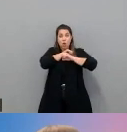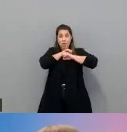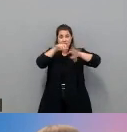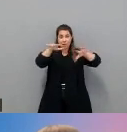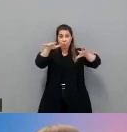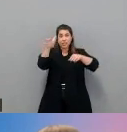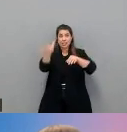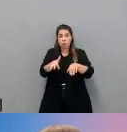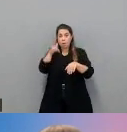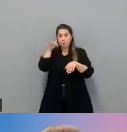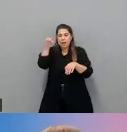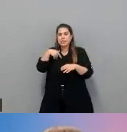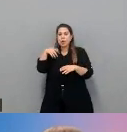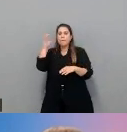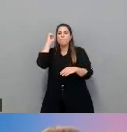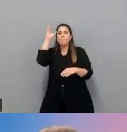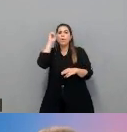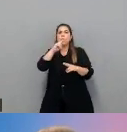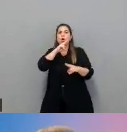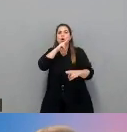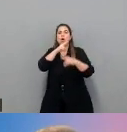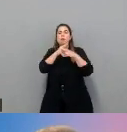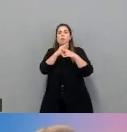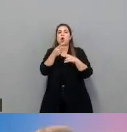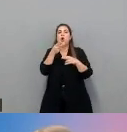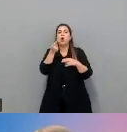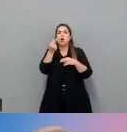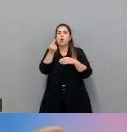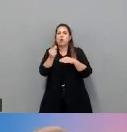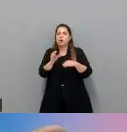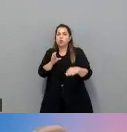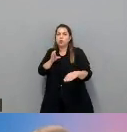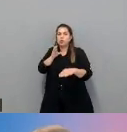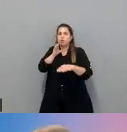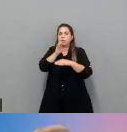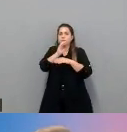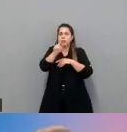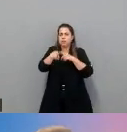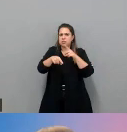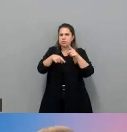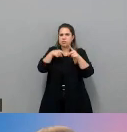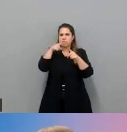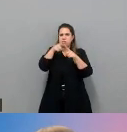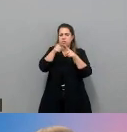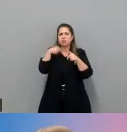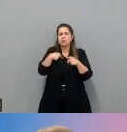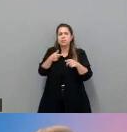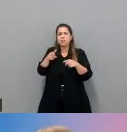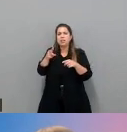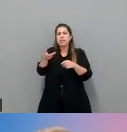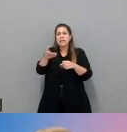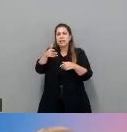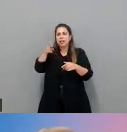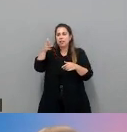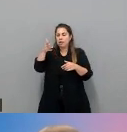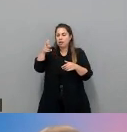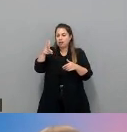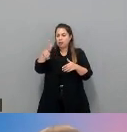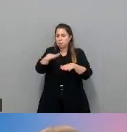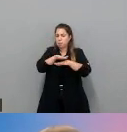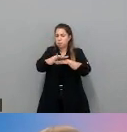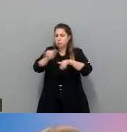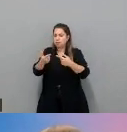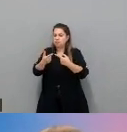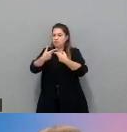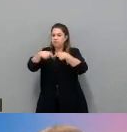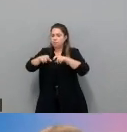como esta ponencia un subsidio para remunerar el apoyo familiar hacia hijos e hijas con parálisis cerebral.